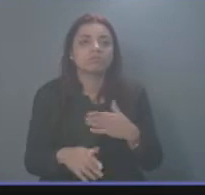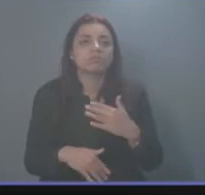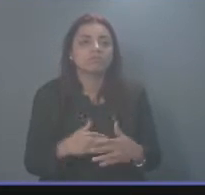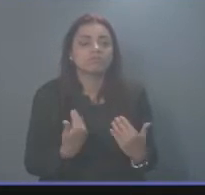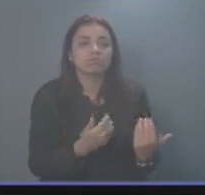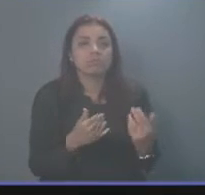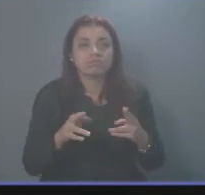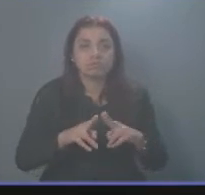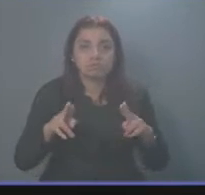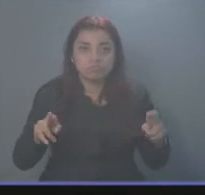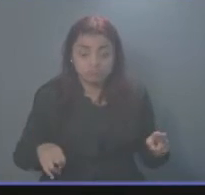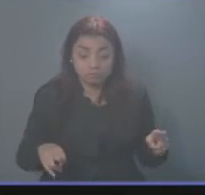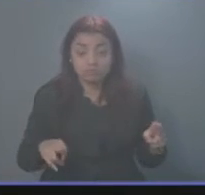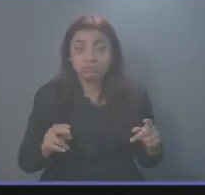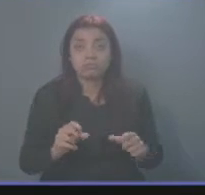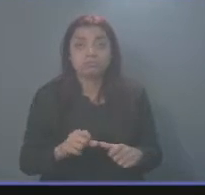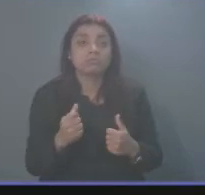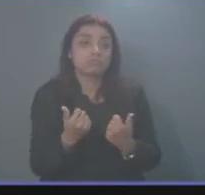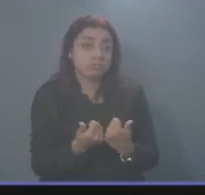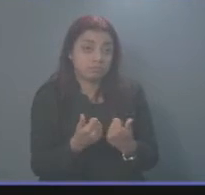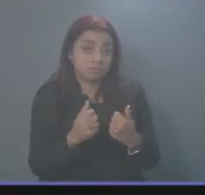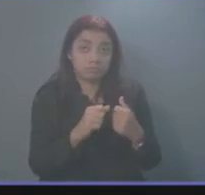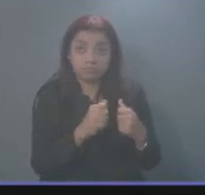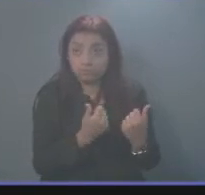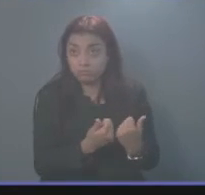las federaciones y asociaciones.